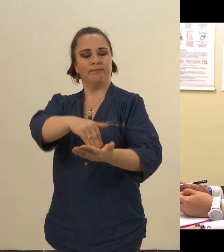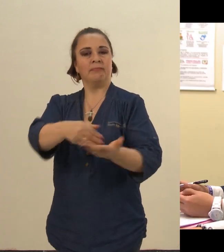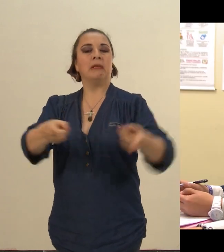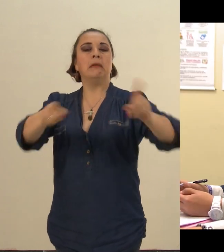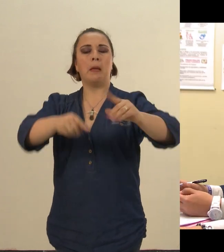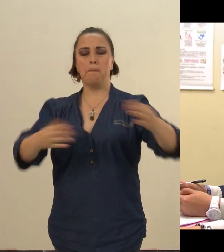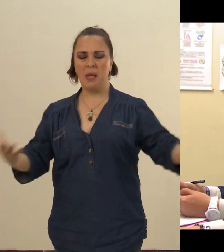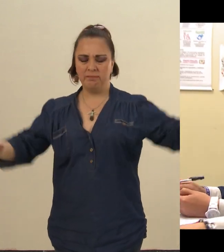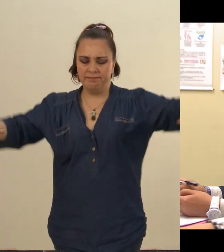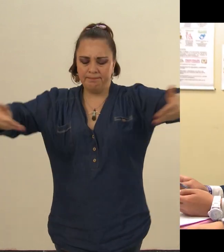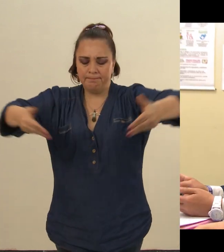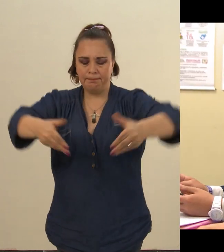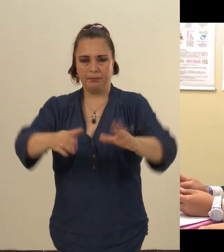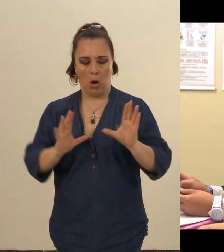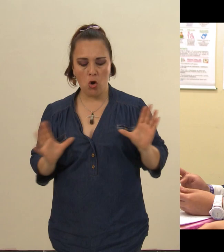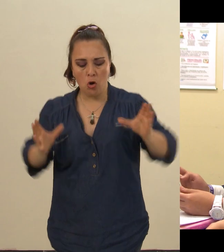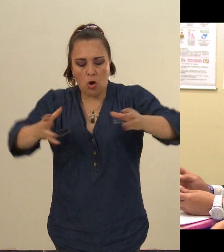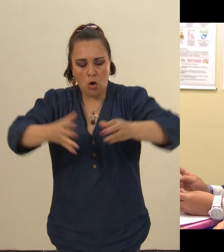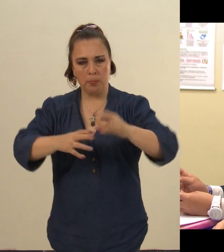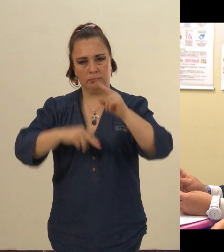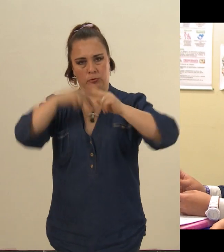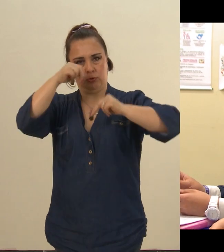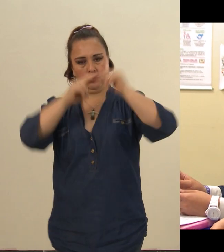procesos construidos en conjunto.